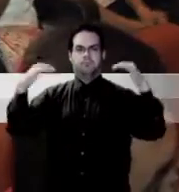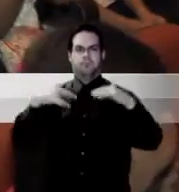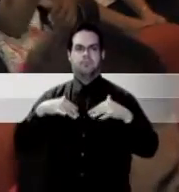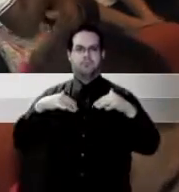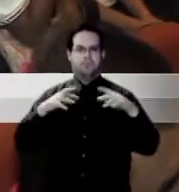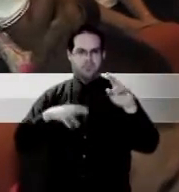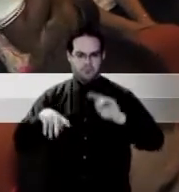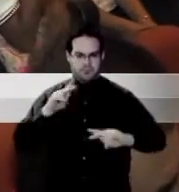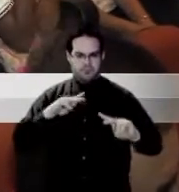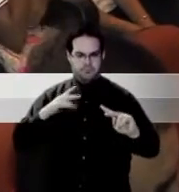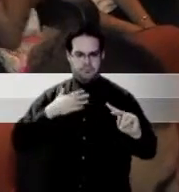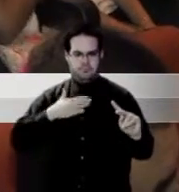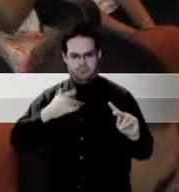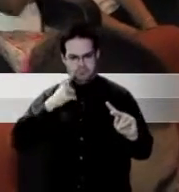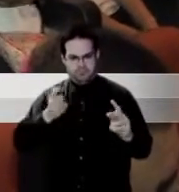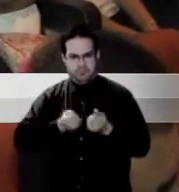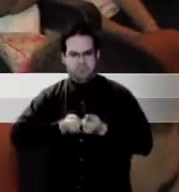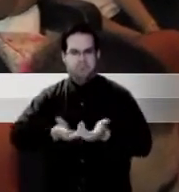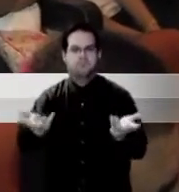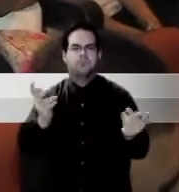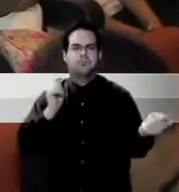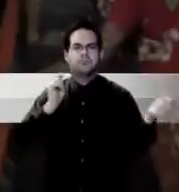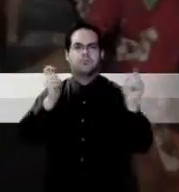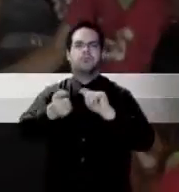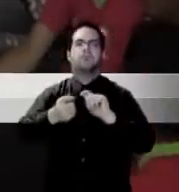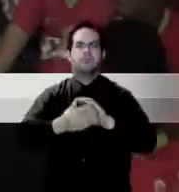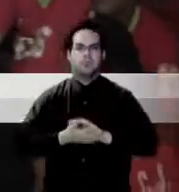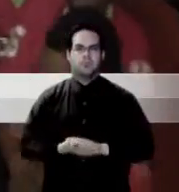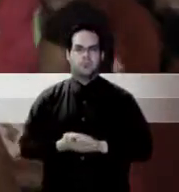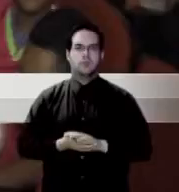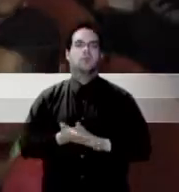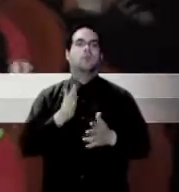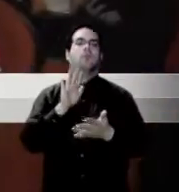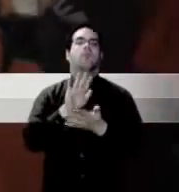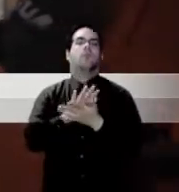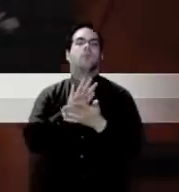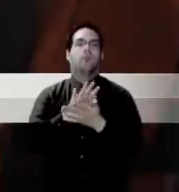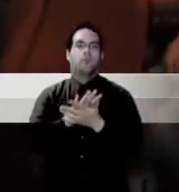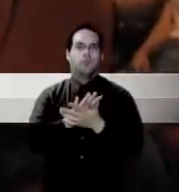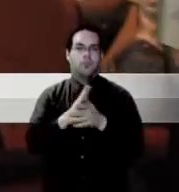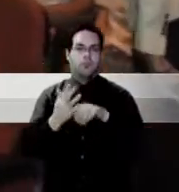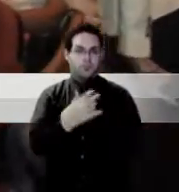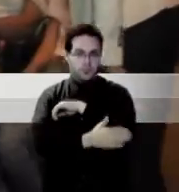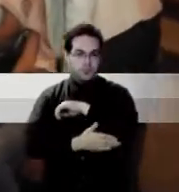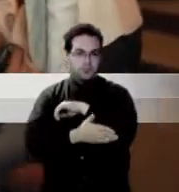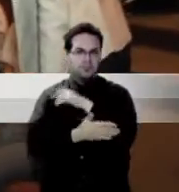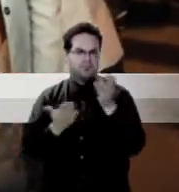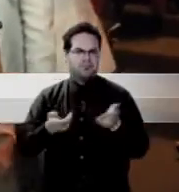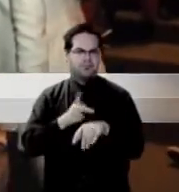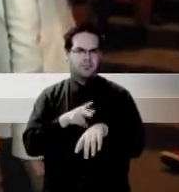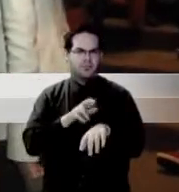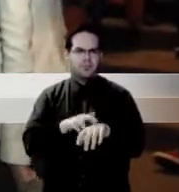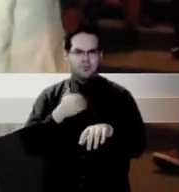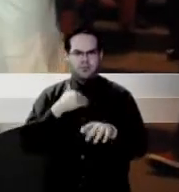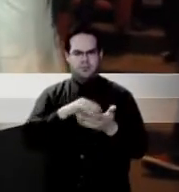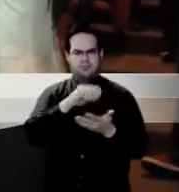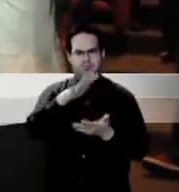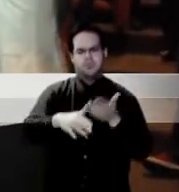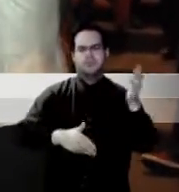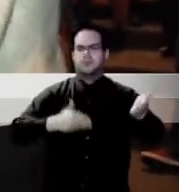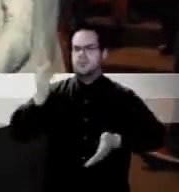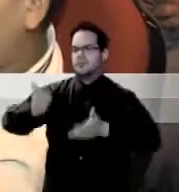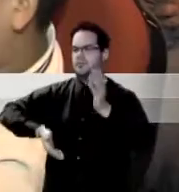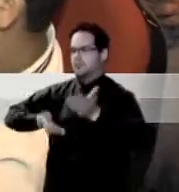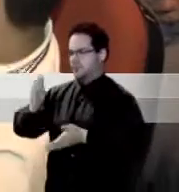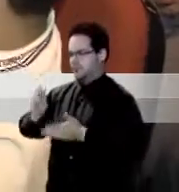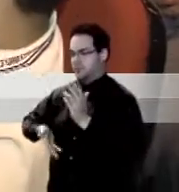Cambio. La actividad dirigida a jóvenes de las distintas escuelas del país contó con invitados especiales, quienes promovieron la